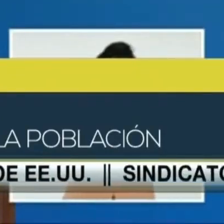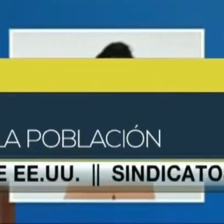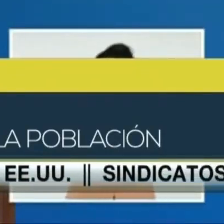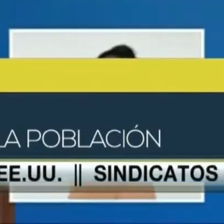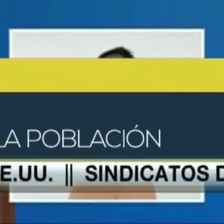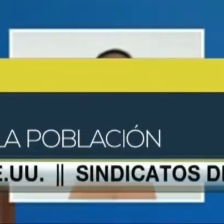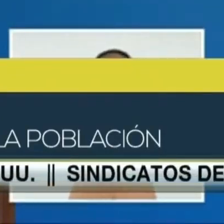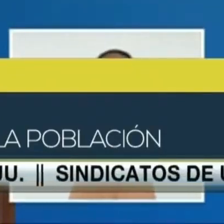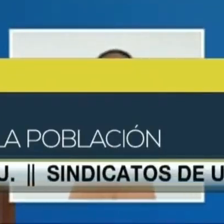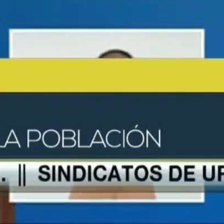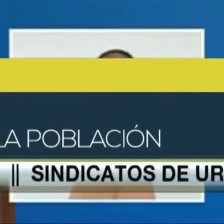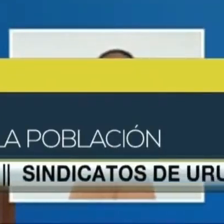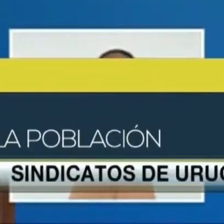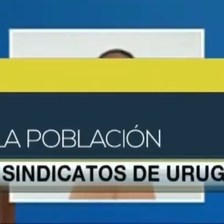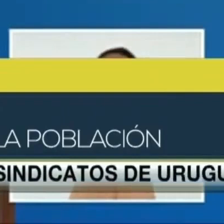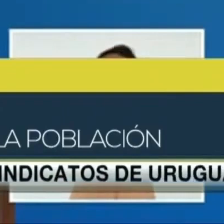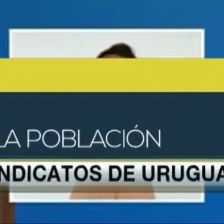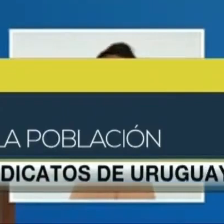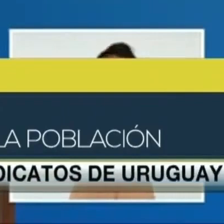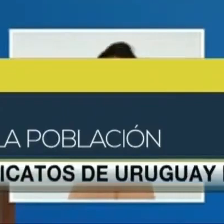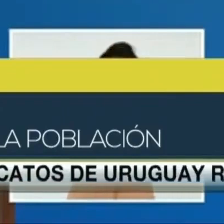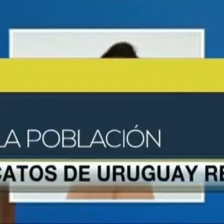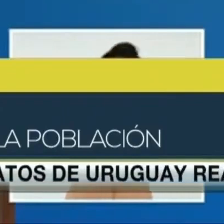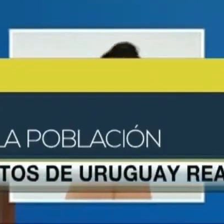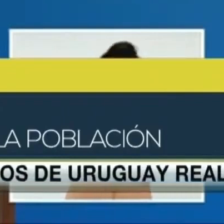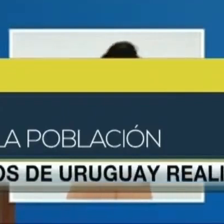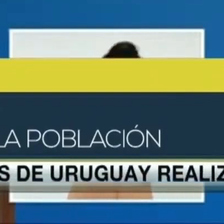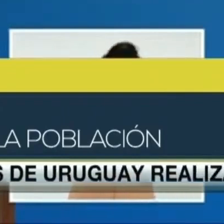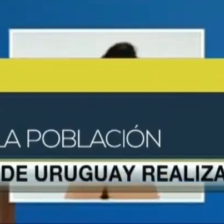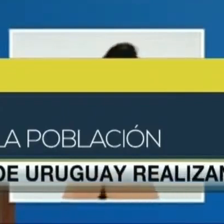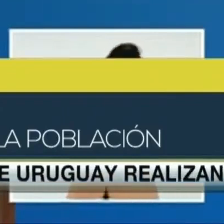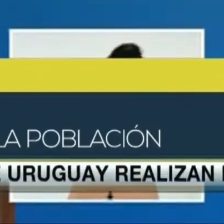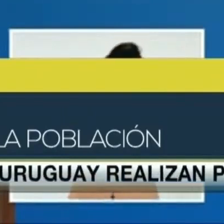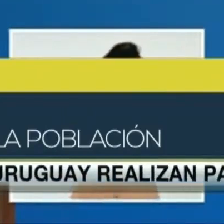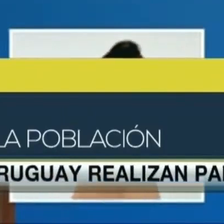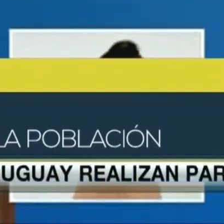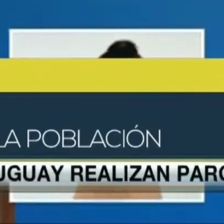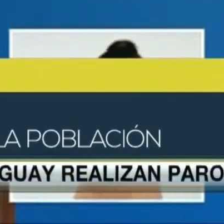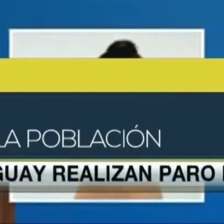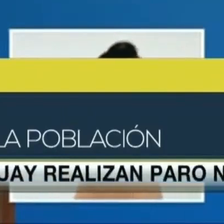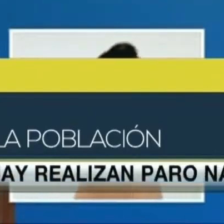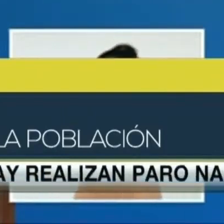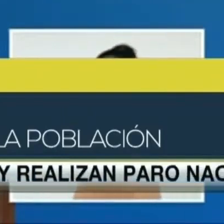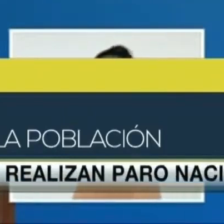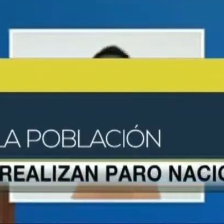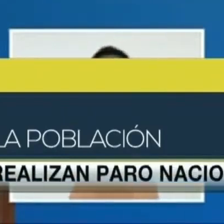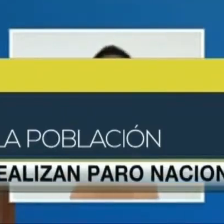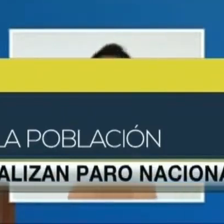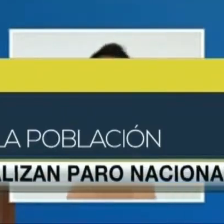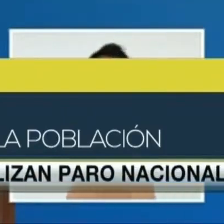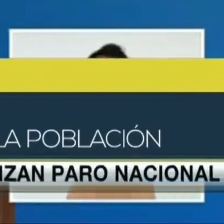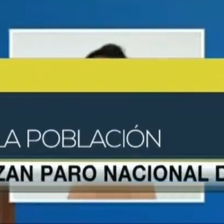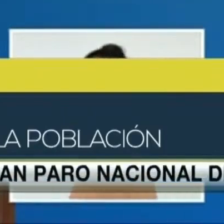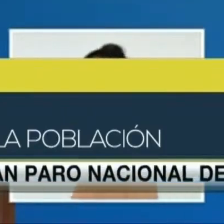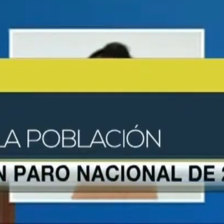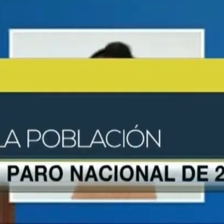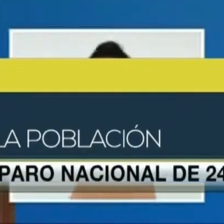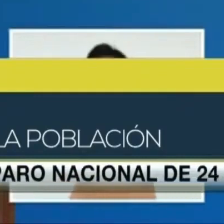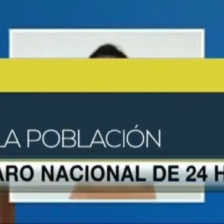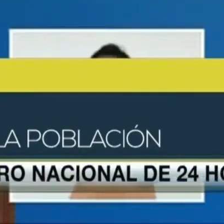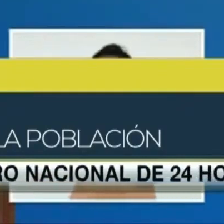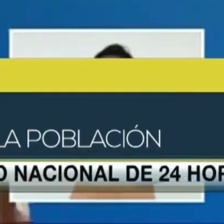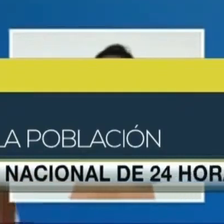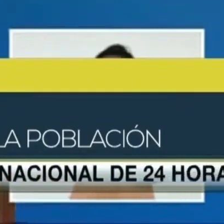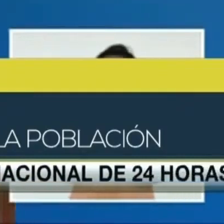sea desviada por el régimen, tal como lo llama él. No fue el